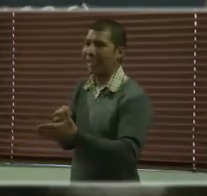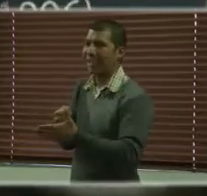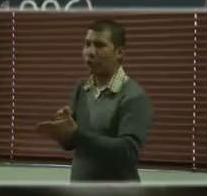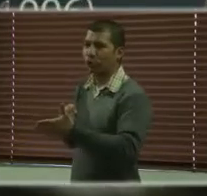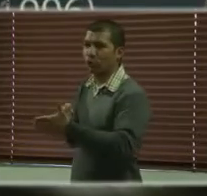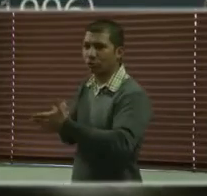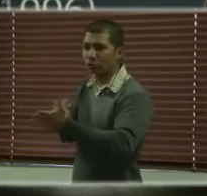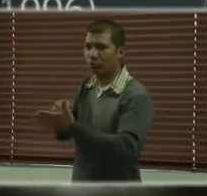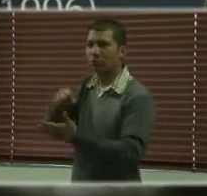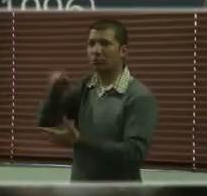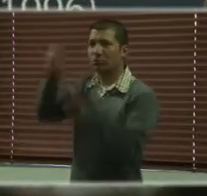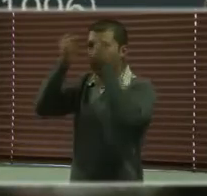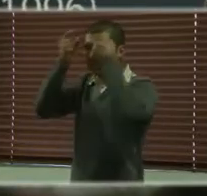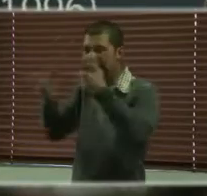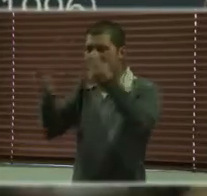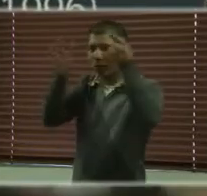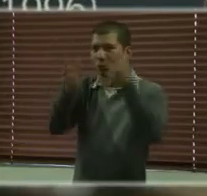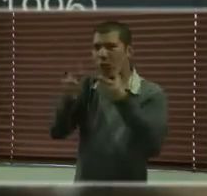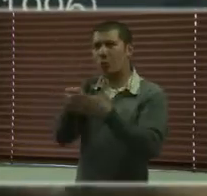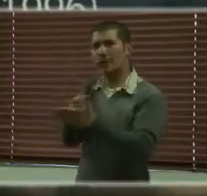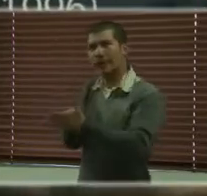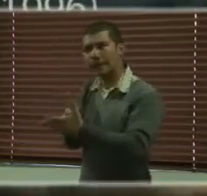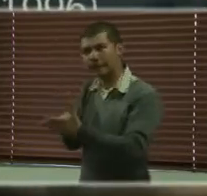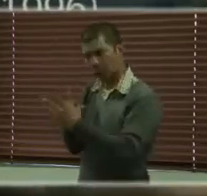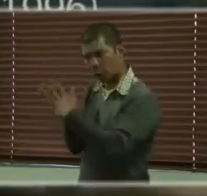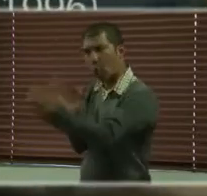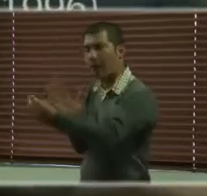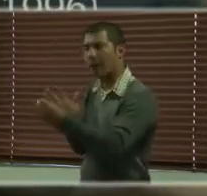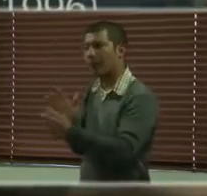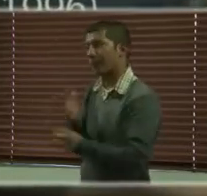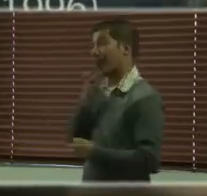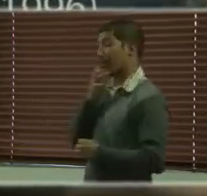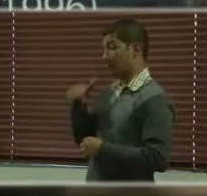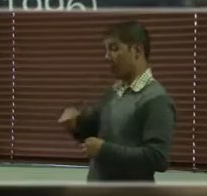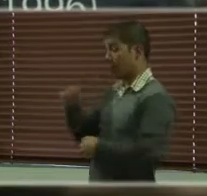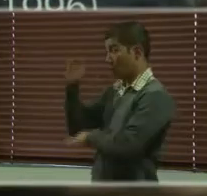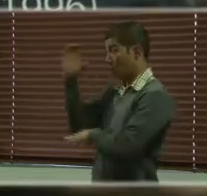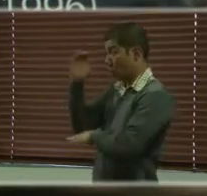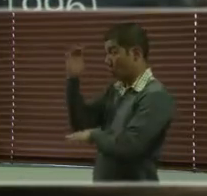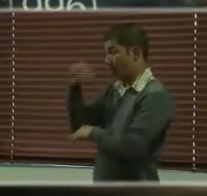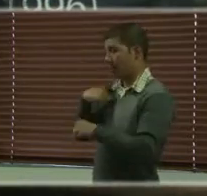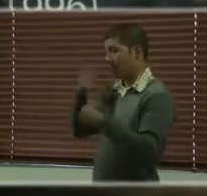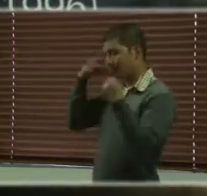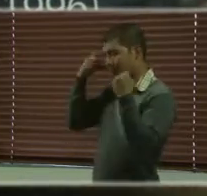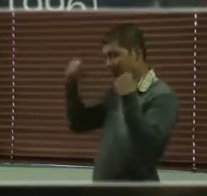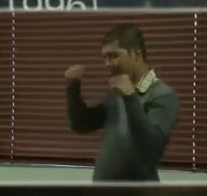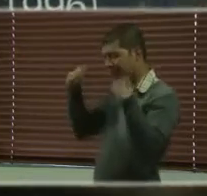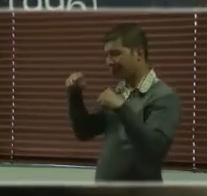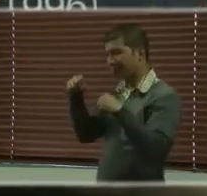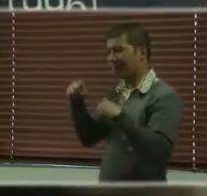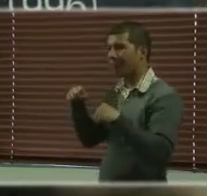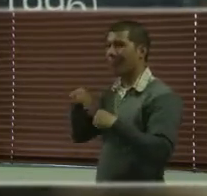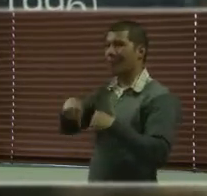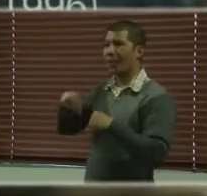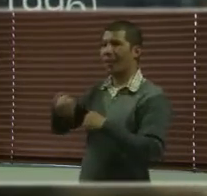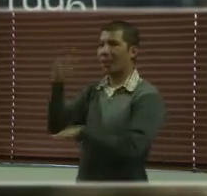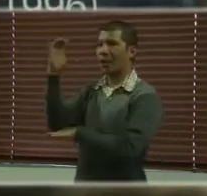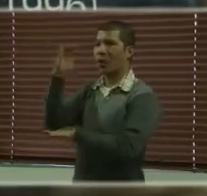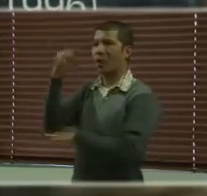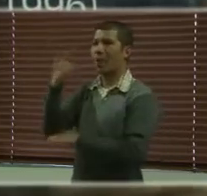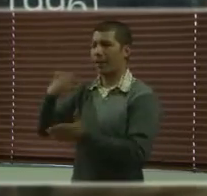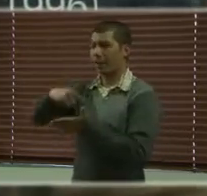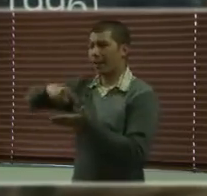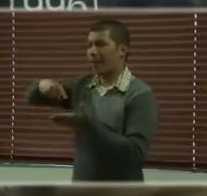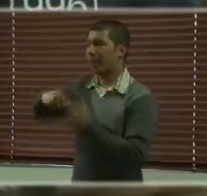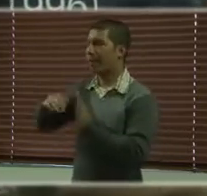por ejemplo en Colombia Lo que me preocupa es que no ha firmado el protocolo facultativo lo